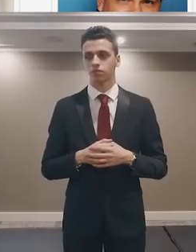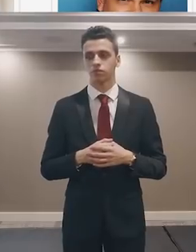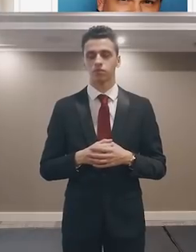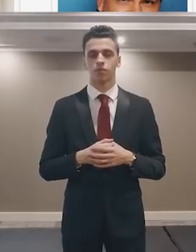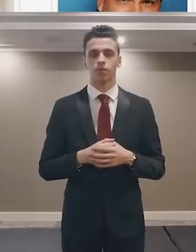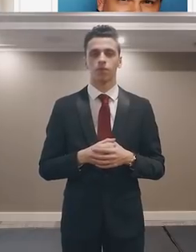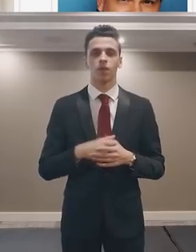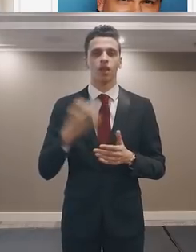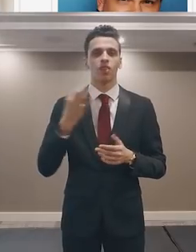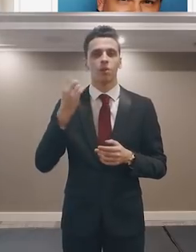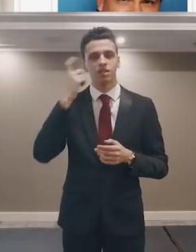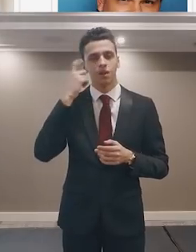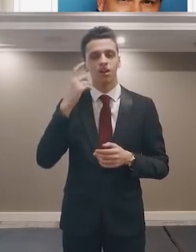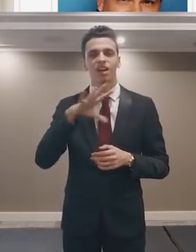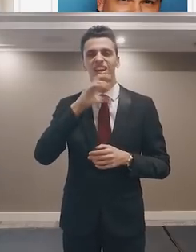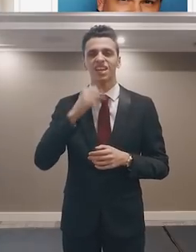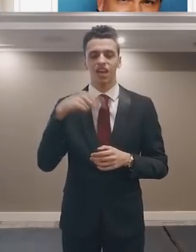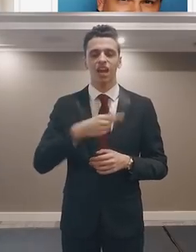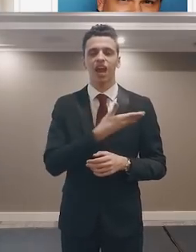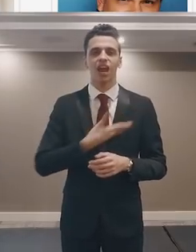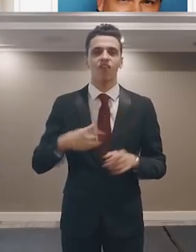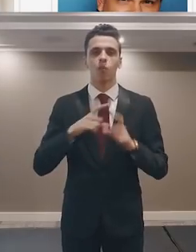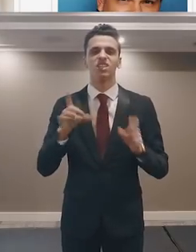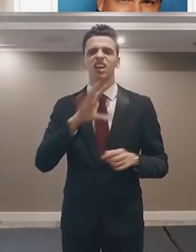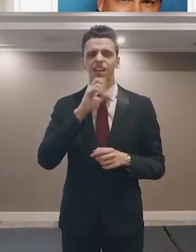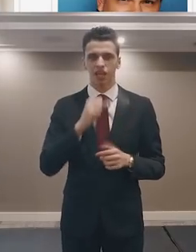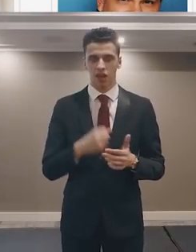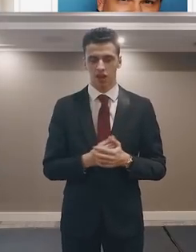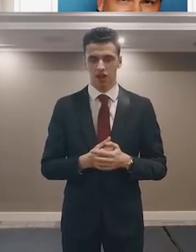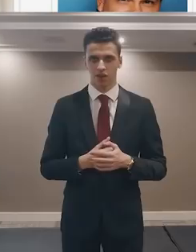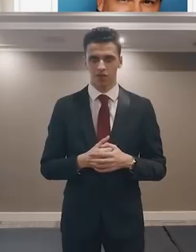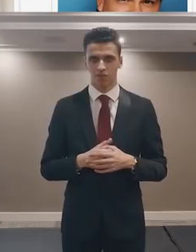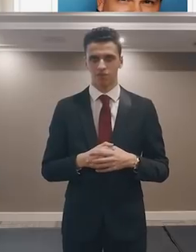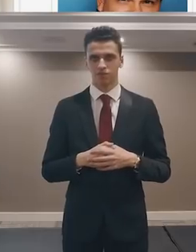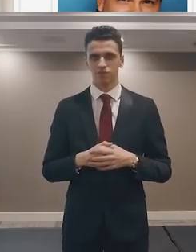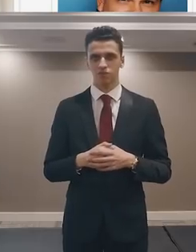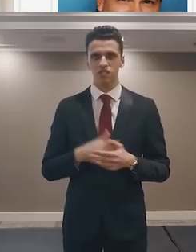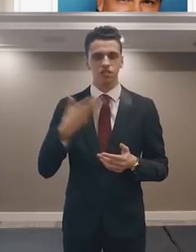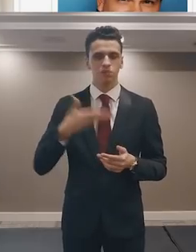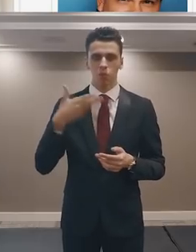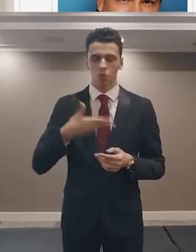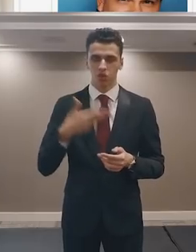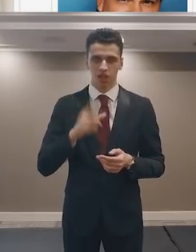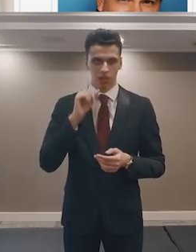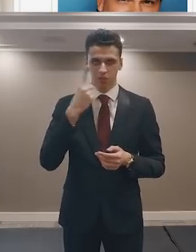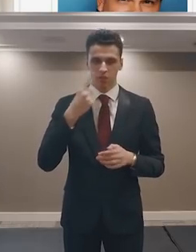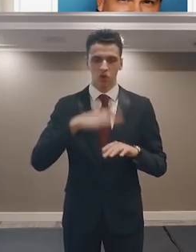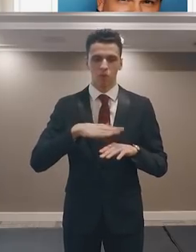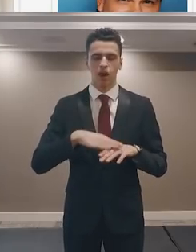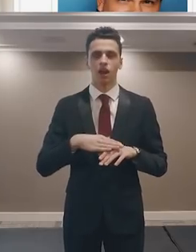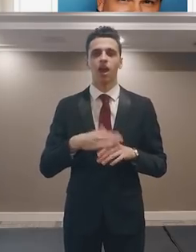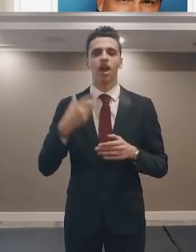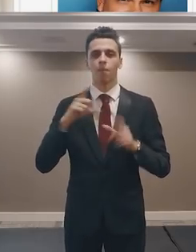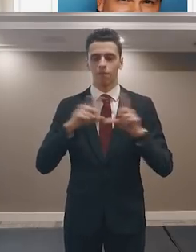esta empresa quién está detrás cuando llega más joven no dedicaba el tiempo suficiente a entender la importancia del presidente la importancia del equipo de